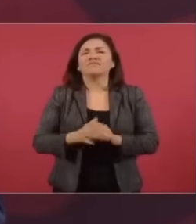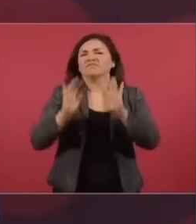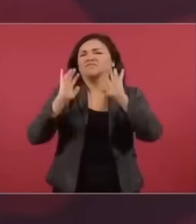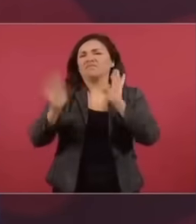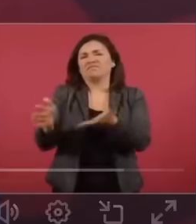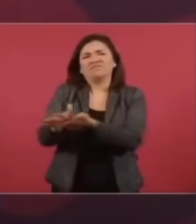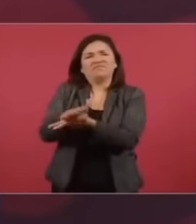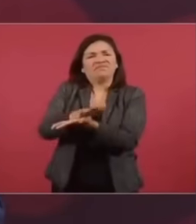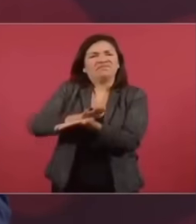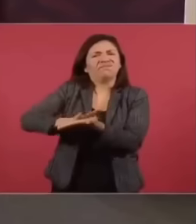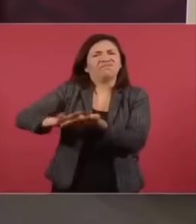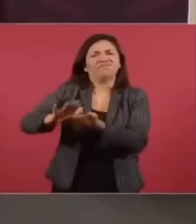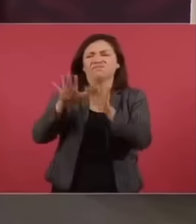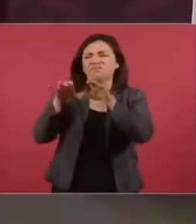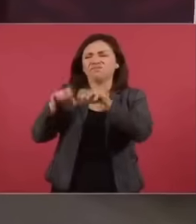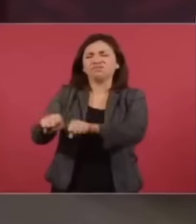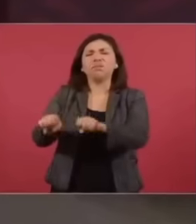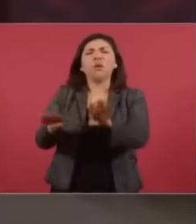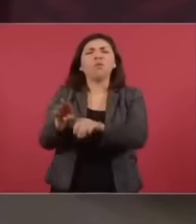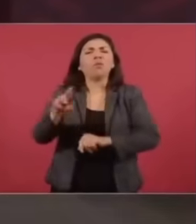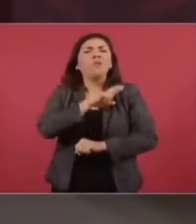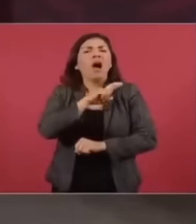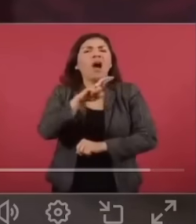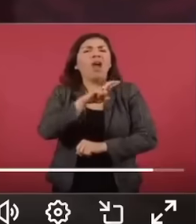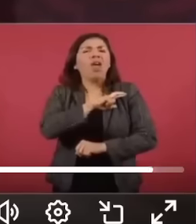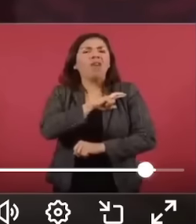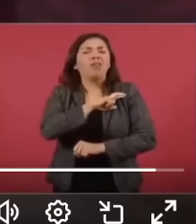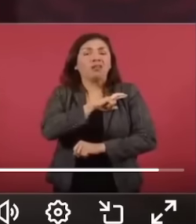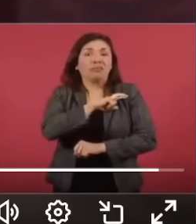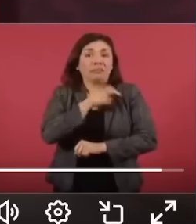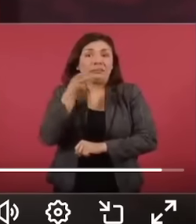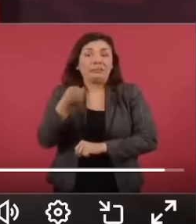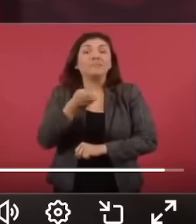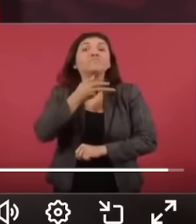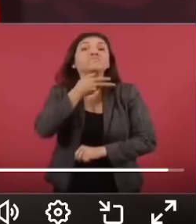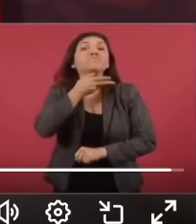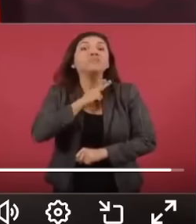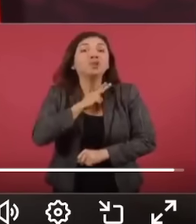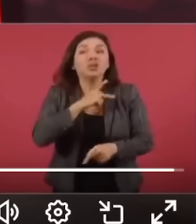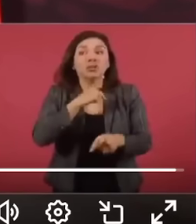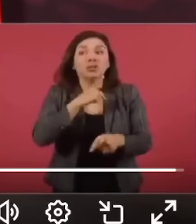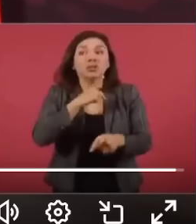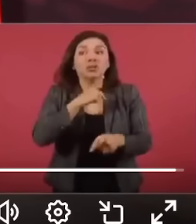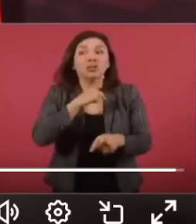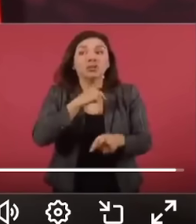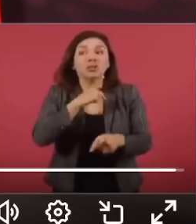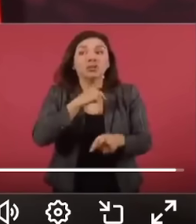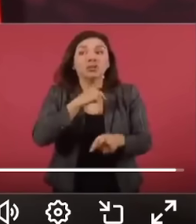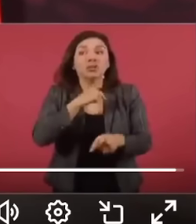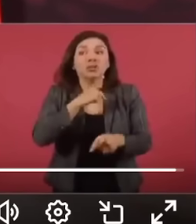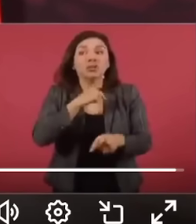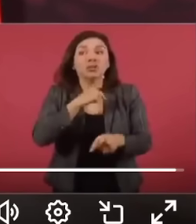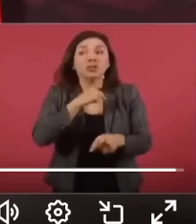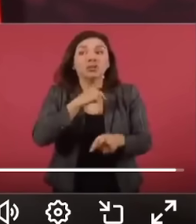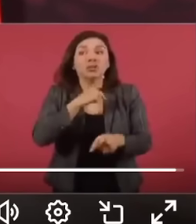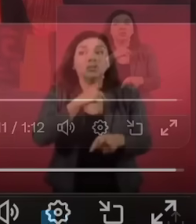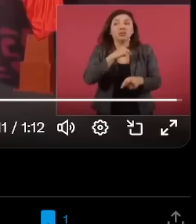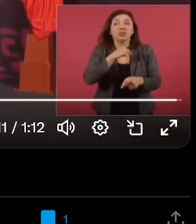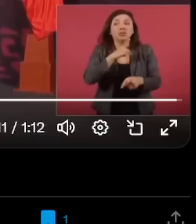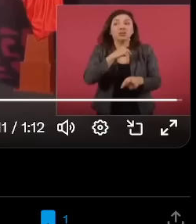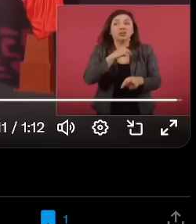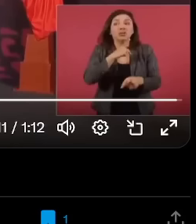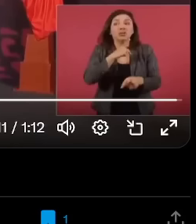acabar con Pemex, privatizar todo lo relacionado con el petróleo. Pues es lo que menciona